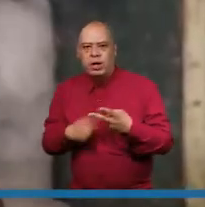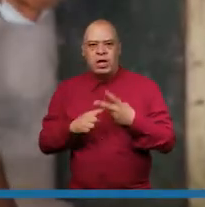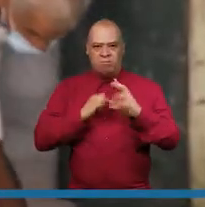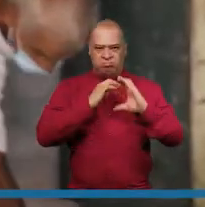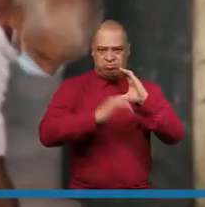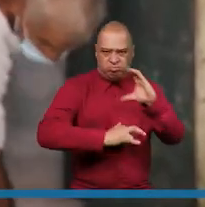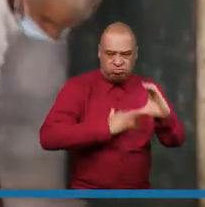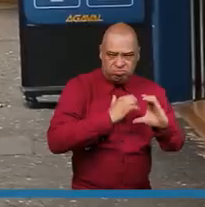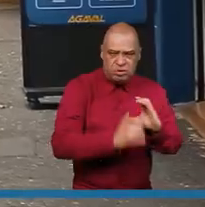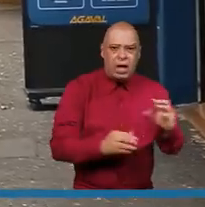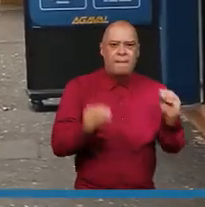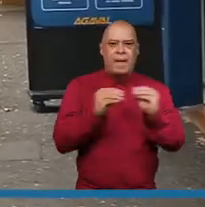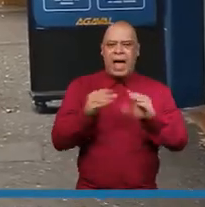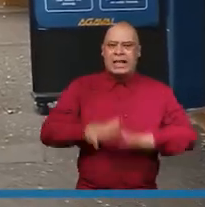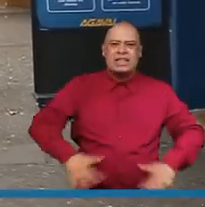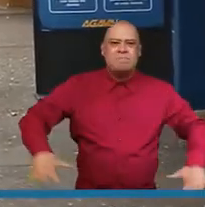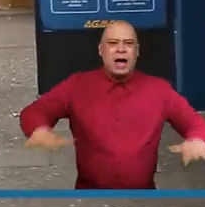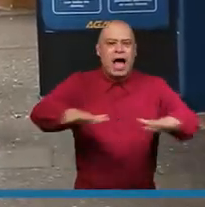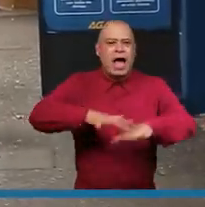residuos, del espacio público,